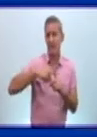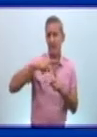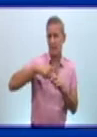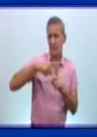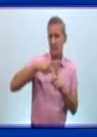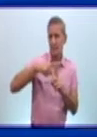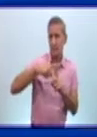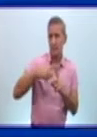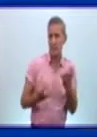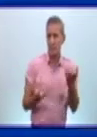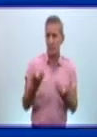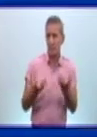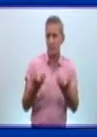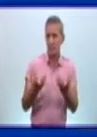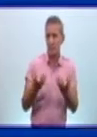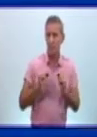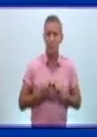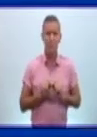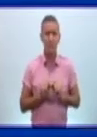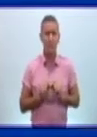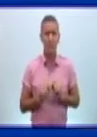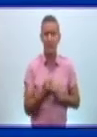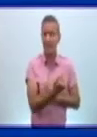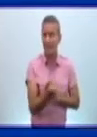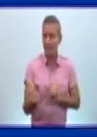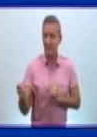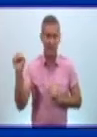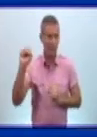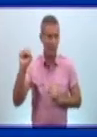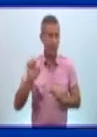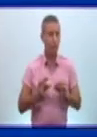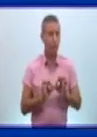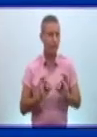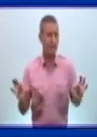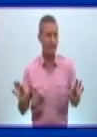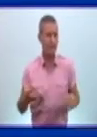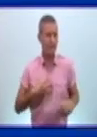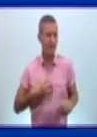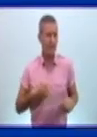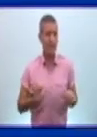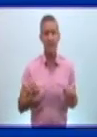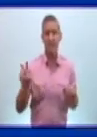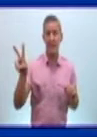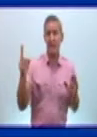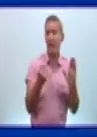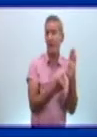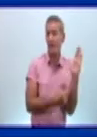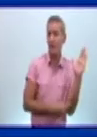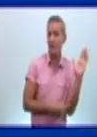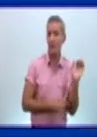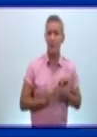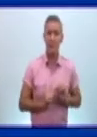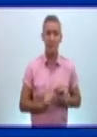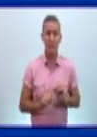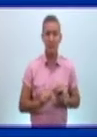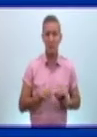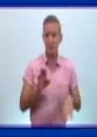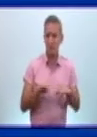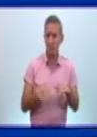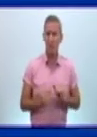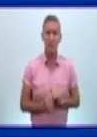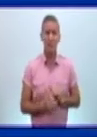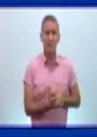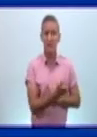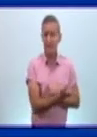la temperatura de ebullición, es decir, que cada sustancia pura tiene un valor determinado de cada una de estas magnitudes.